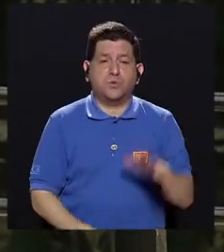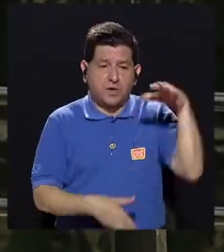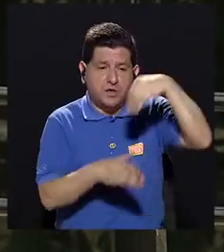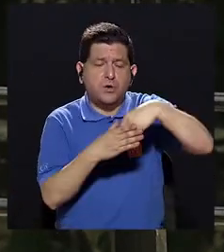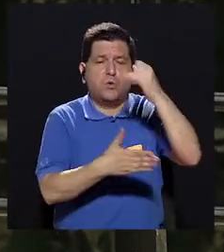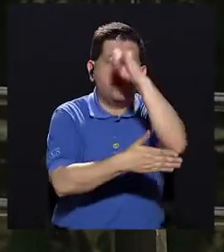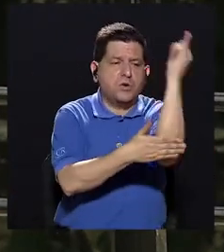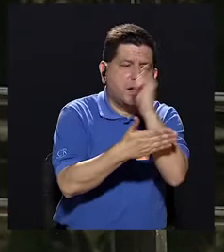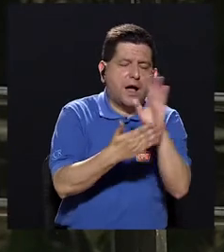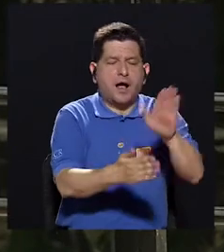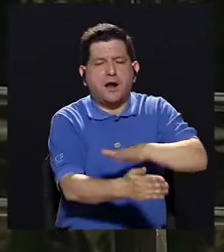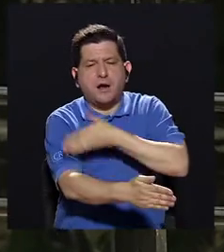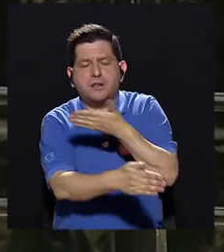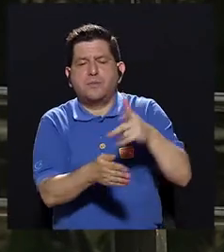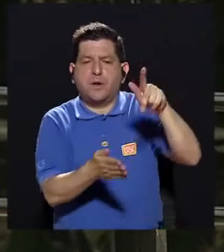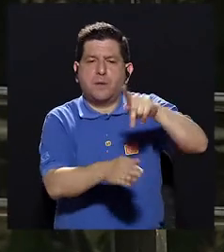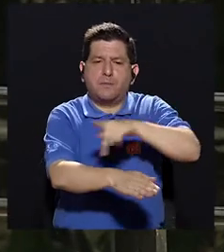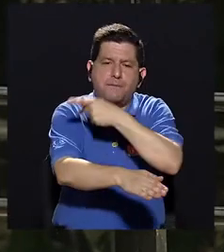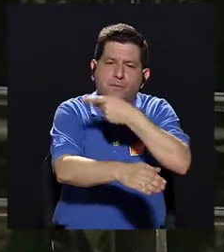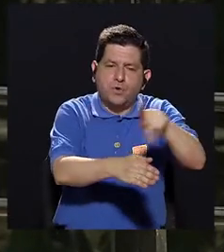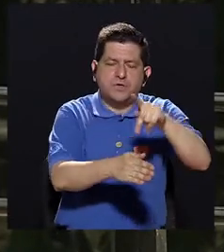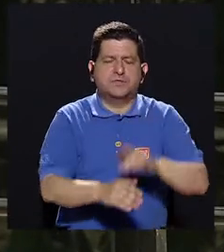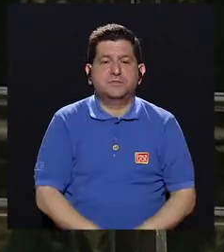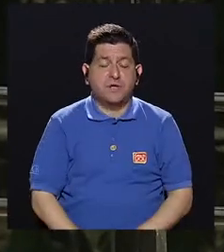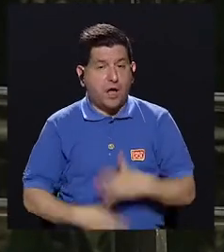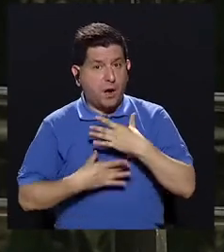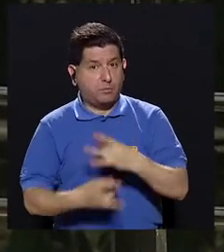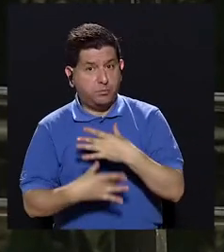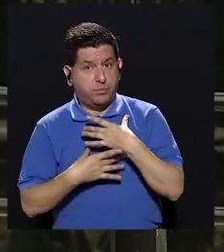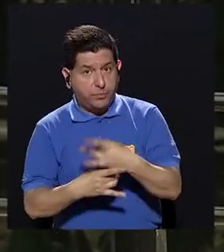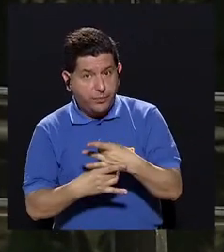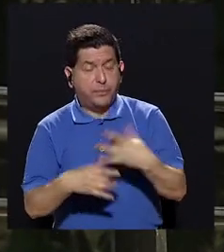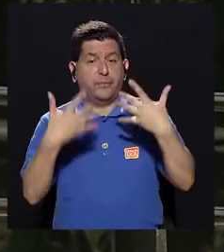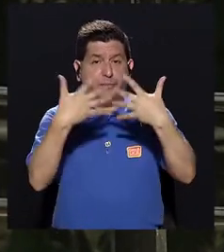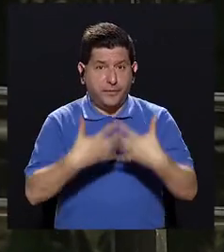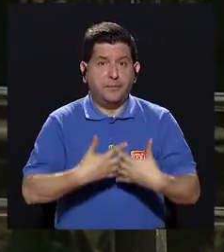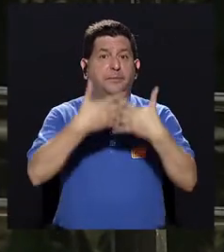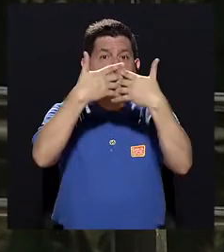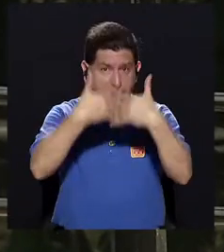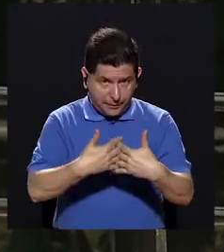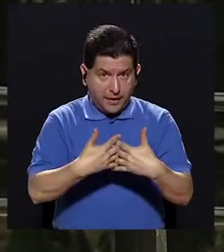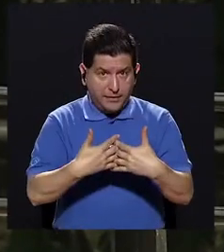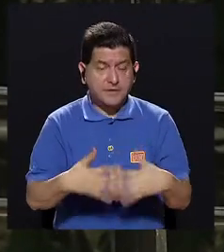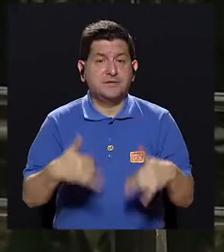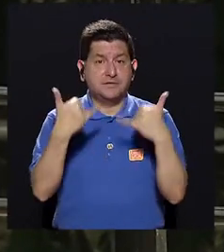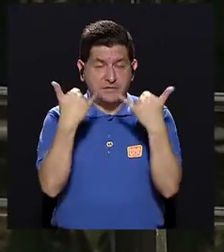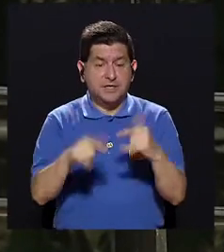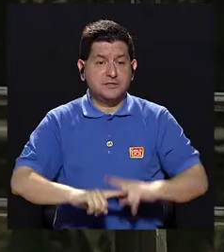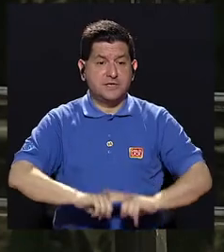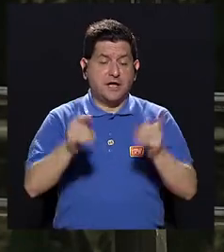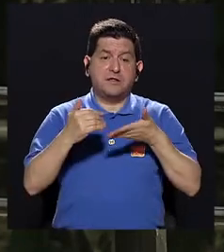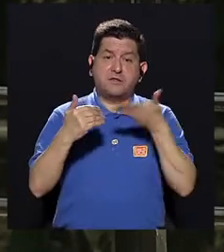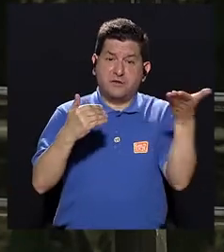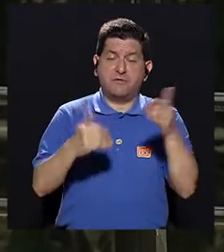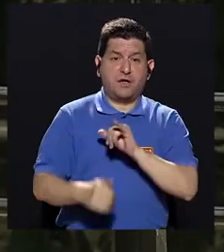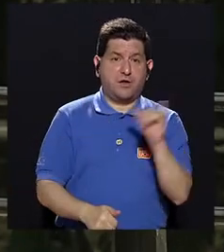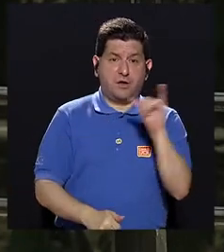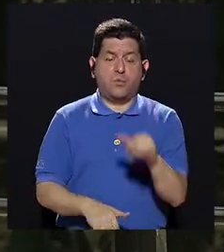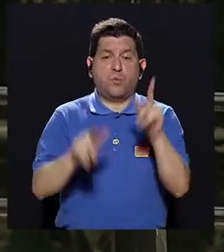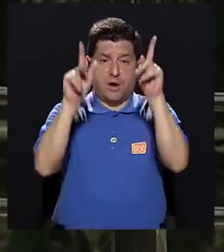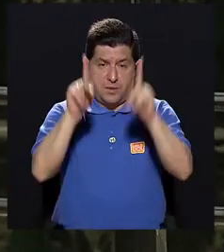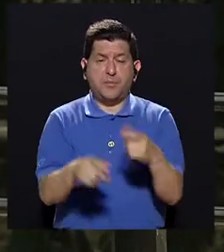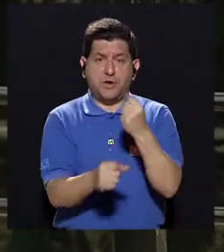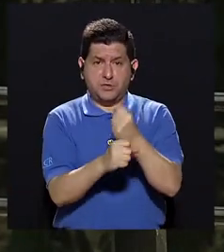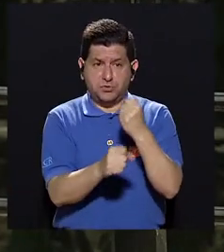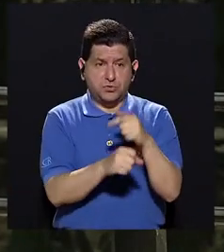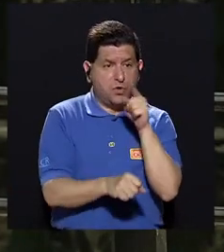meten lo que es arte, música, poesía. Entonces es muy interesante como las empresas están haciendo algo diferente para que también